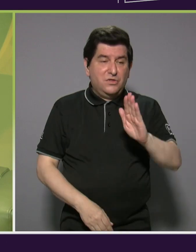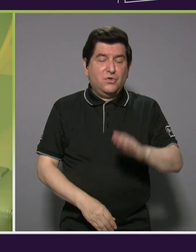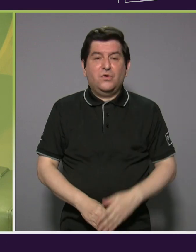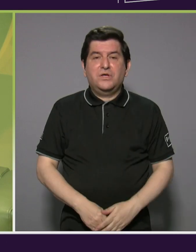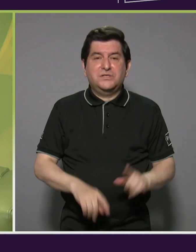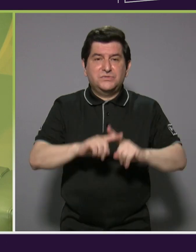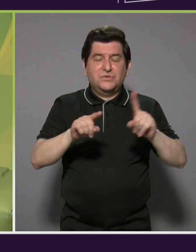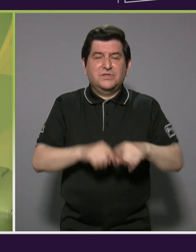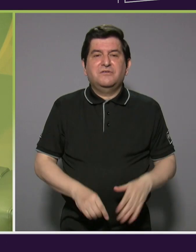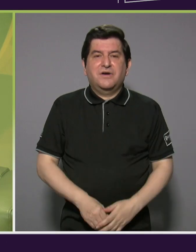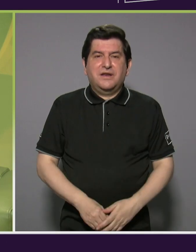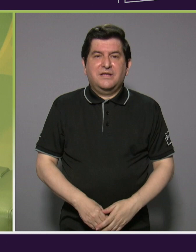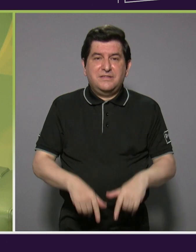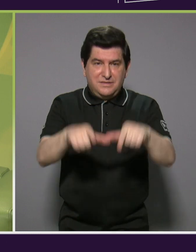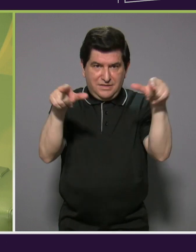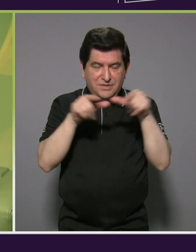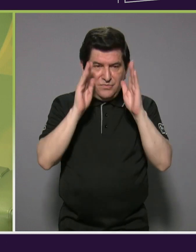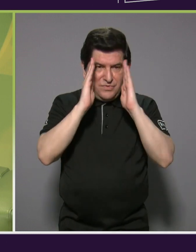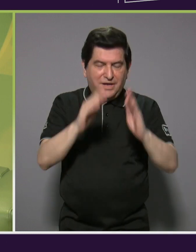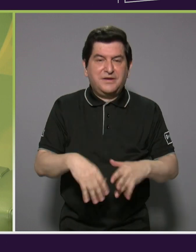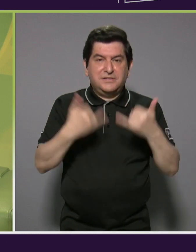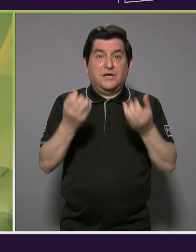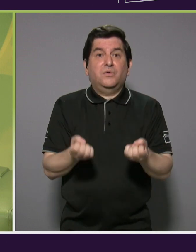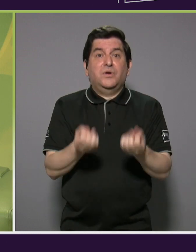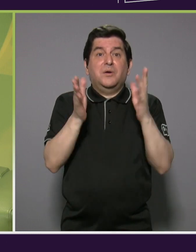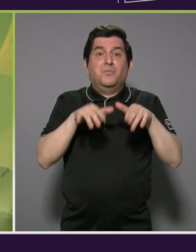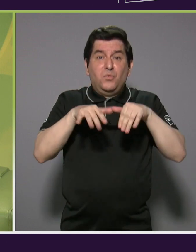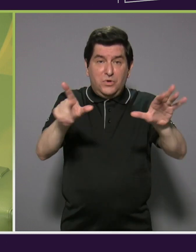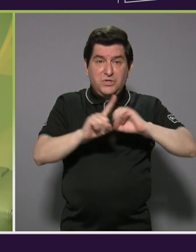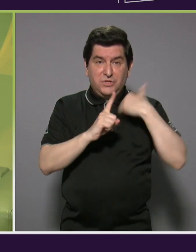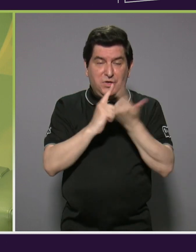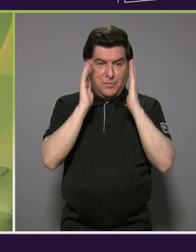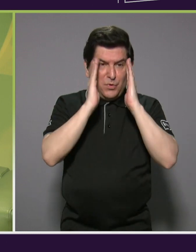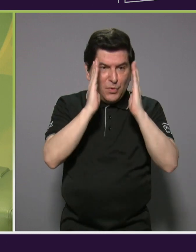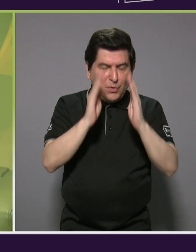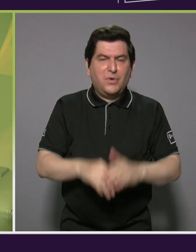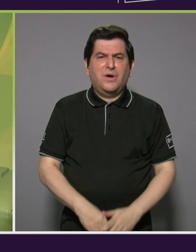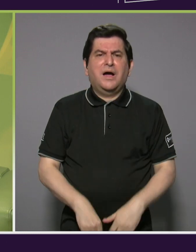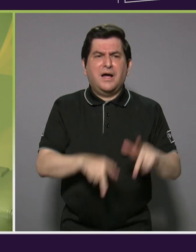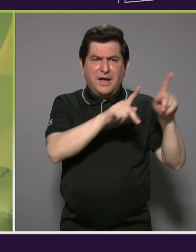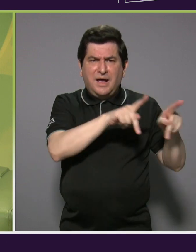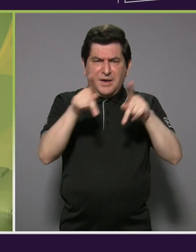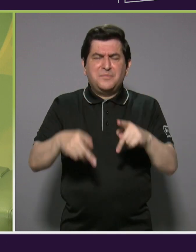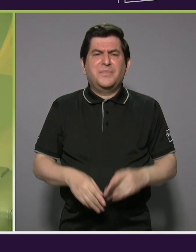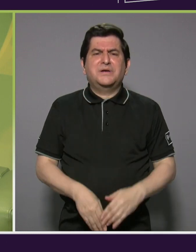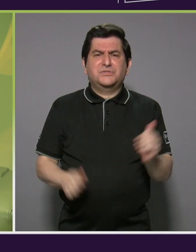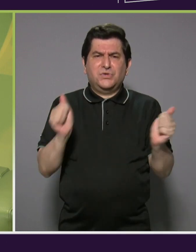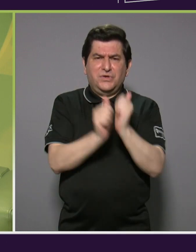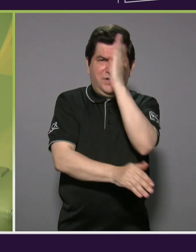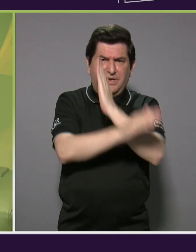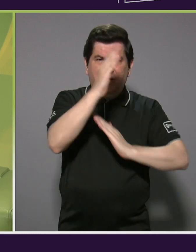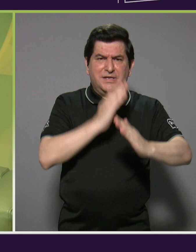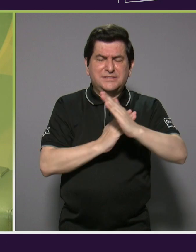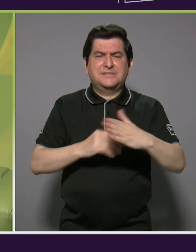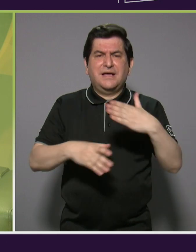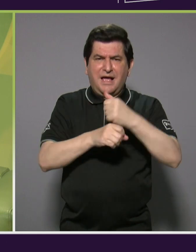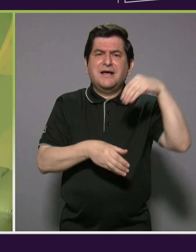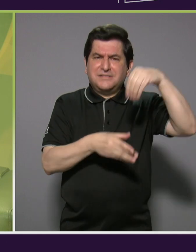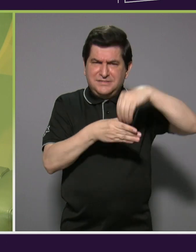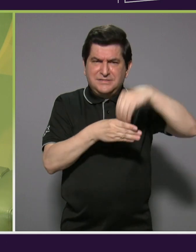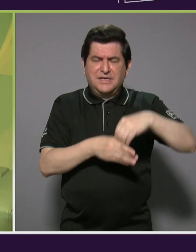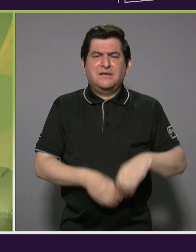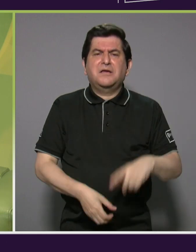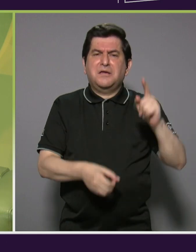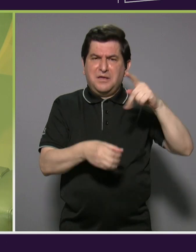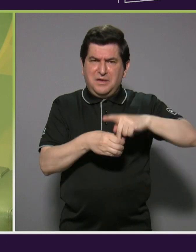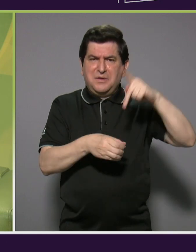también. Ahora que pasamos tanto tiempo en las redes sociales, aprovechar para seguir a personas creadoras de contenido con discapacidad y así también